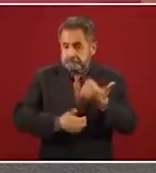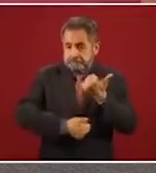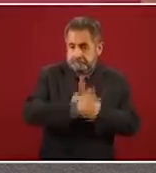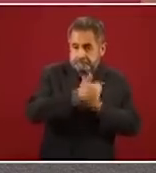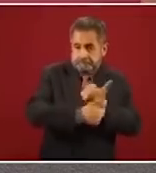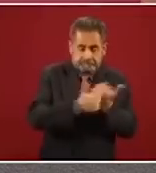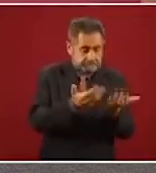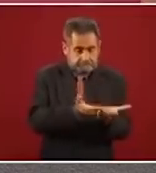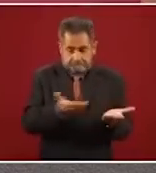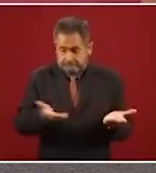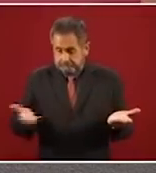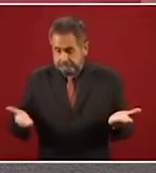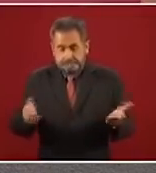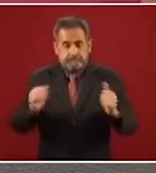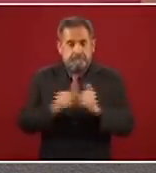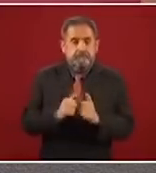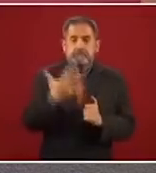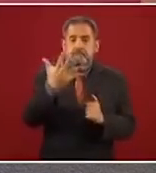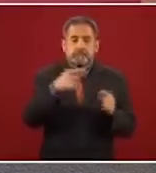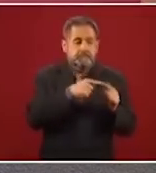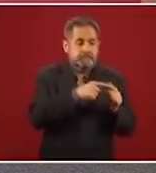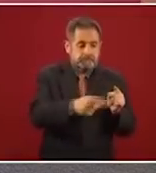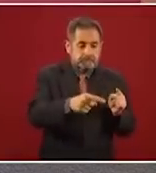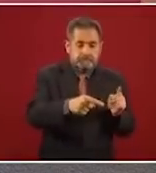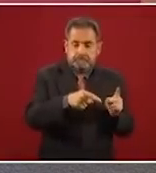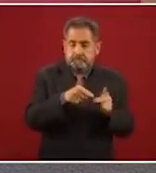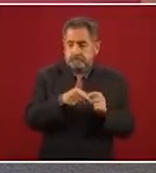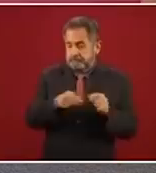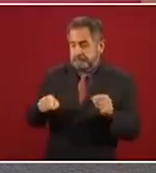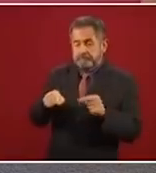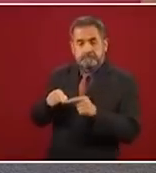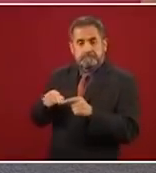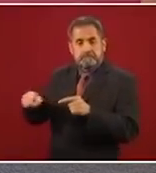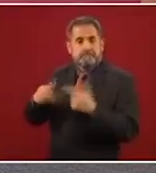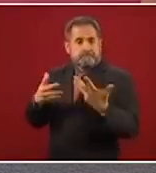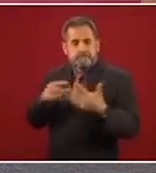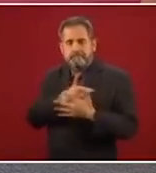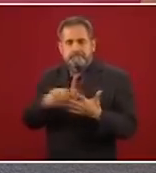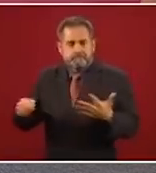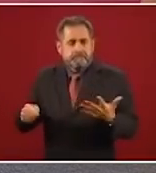en 5 tramos el Tren Maya.